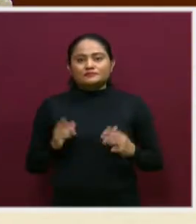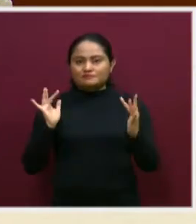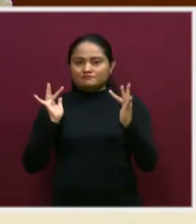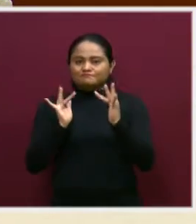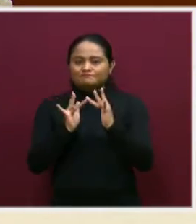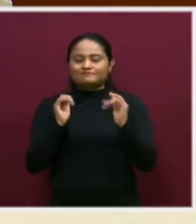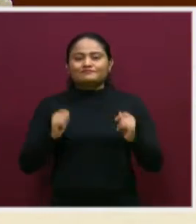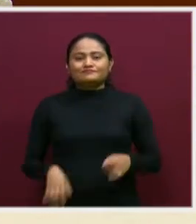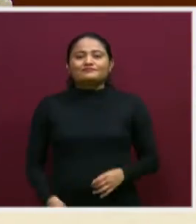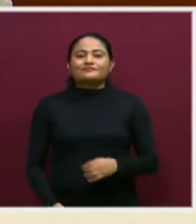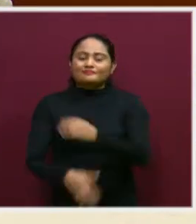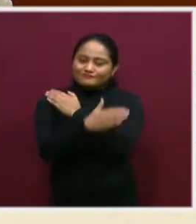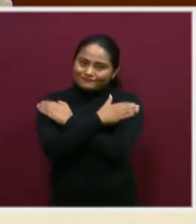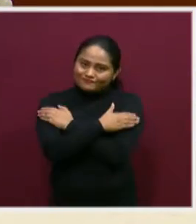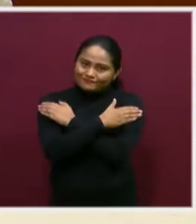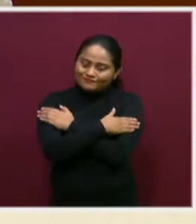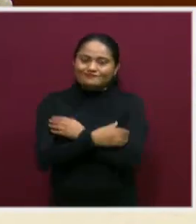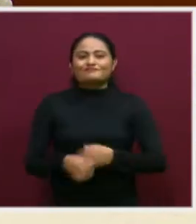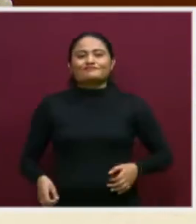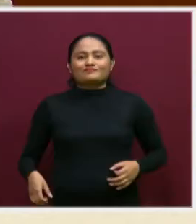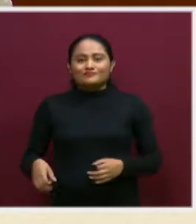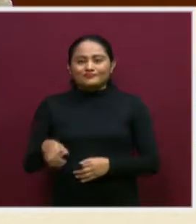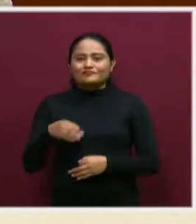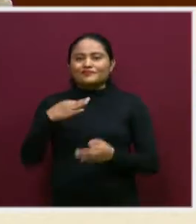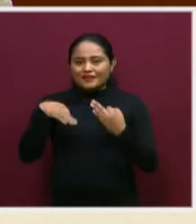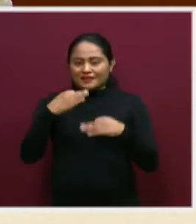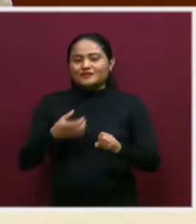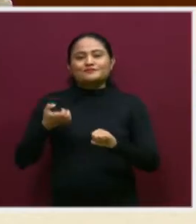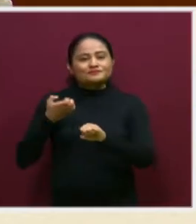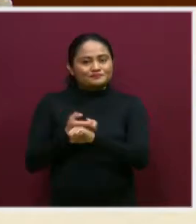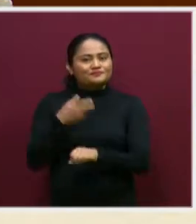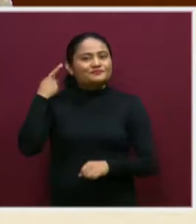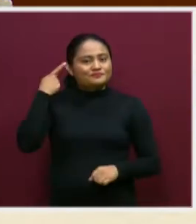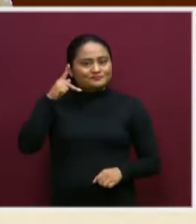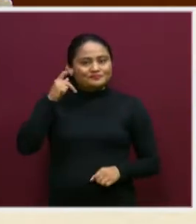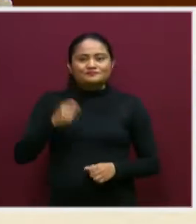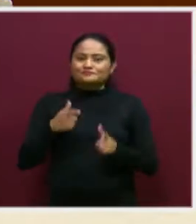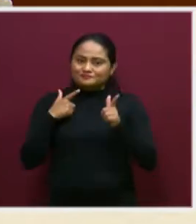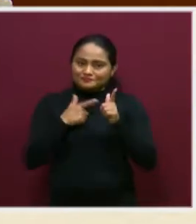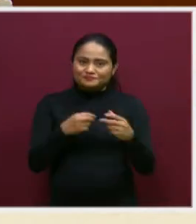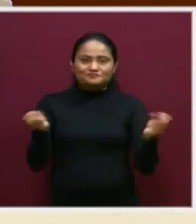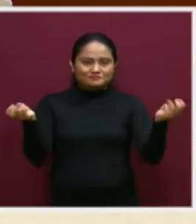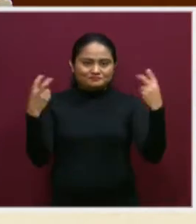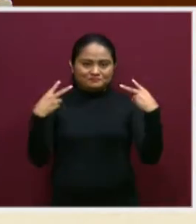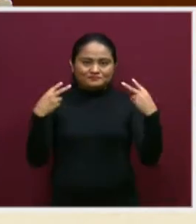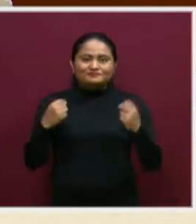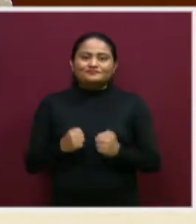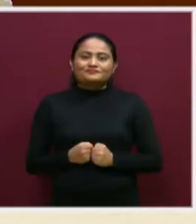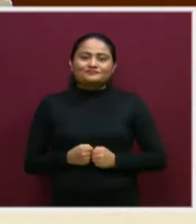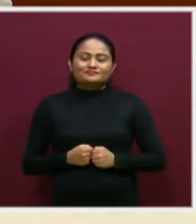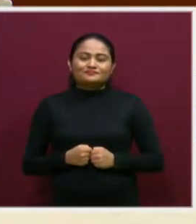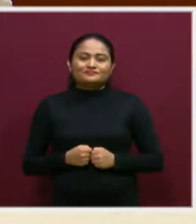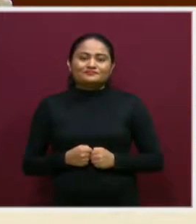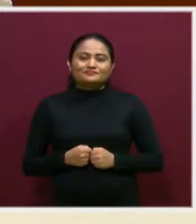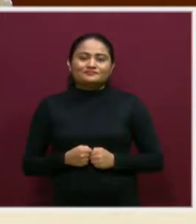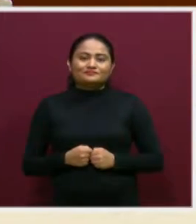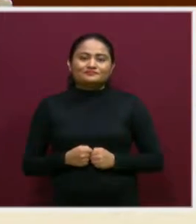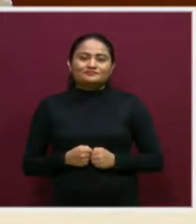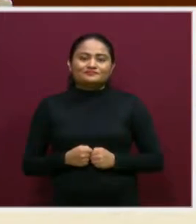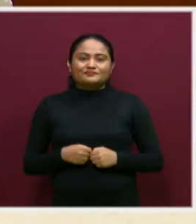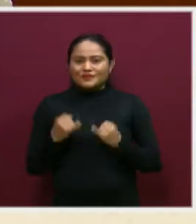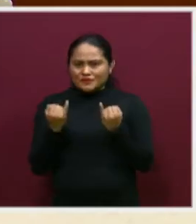abrazo muy fuerte a todo el interior del estado que sigue este programa también si quiere hacerlo mediante